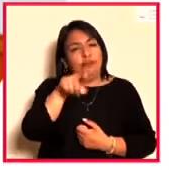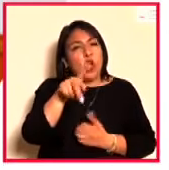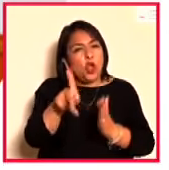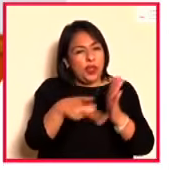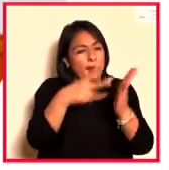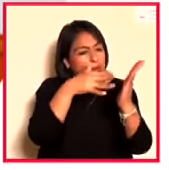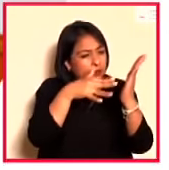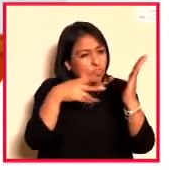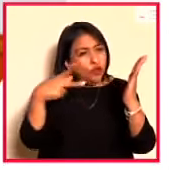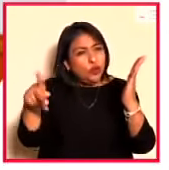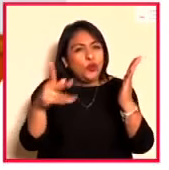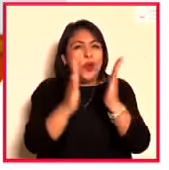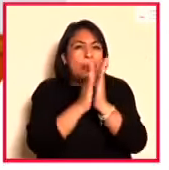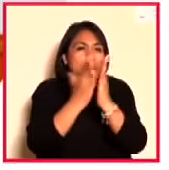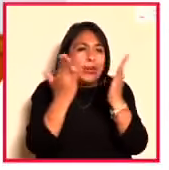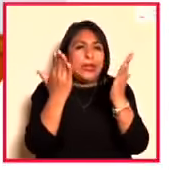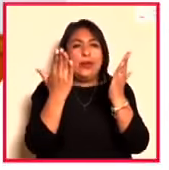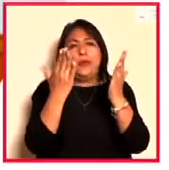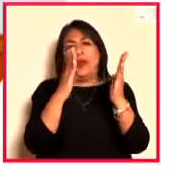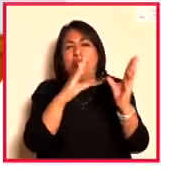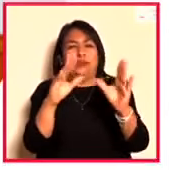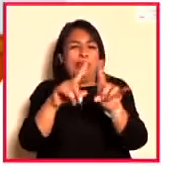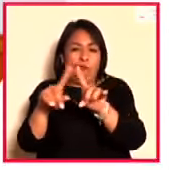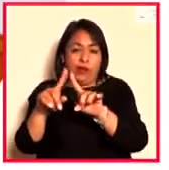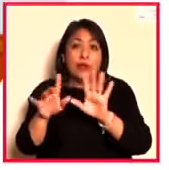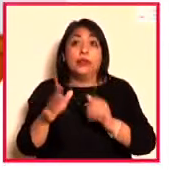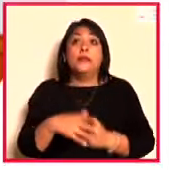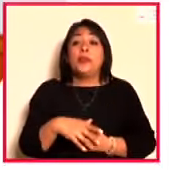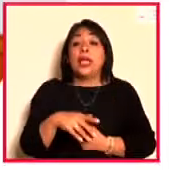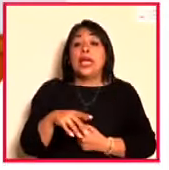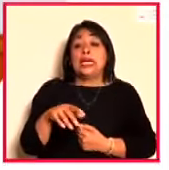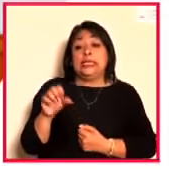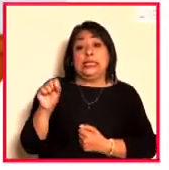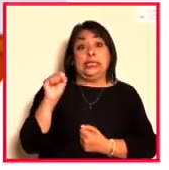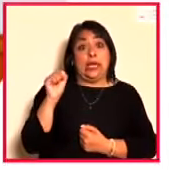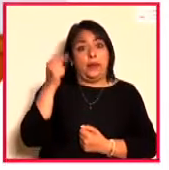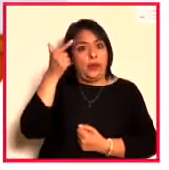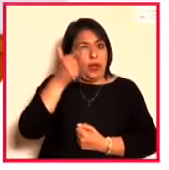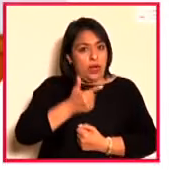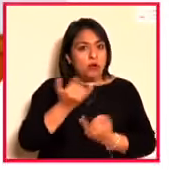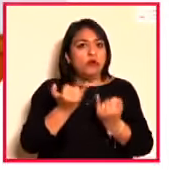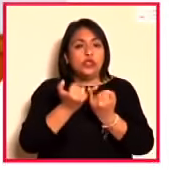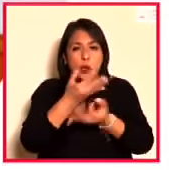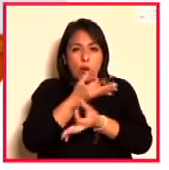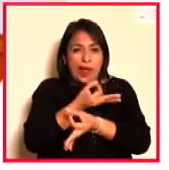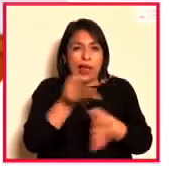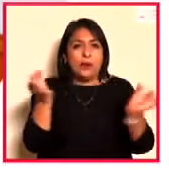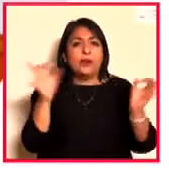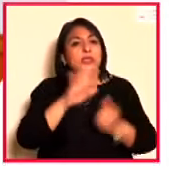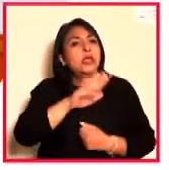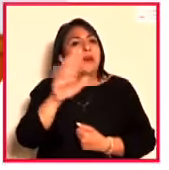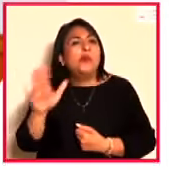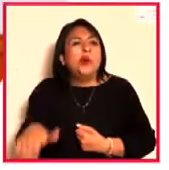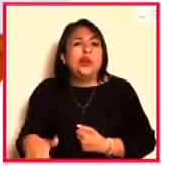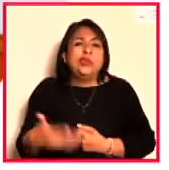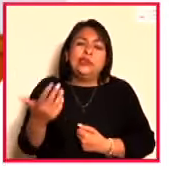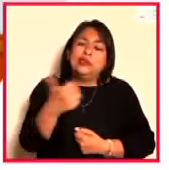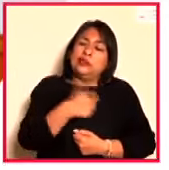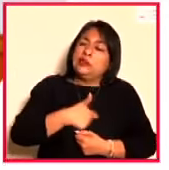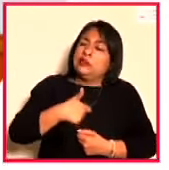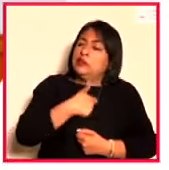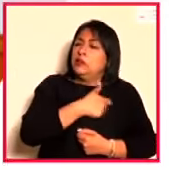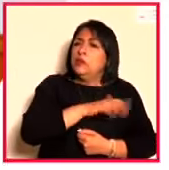literatura, a sus enseñanzas. La noche del sábado pasado también se dio a conocer un fallecimiento lamentable, muy, muy